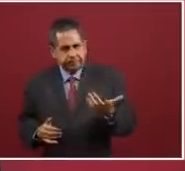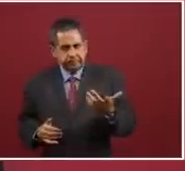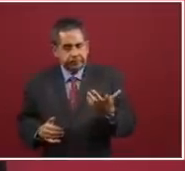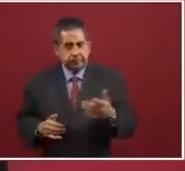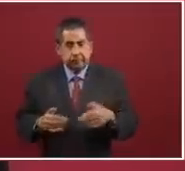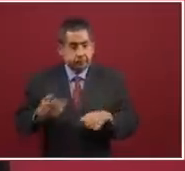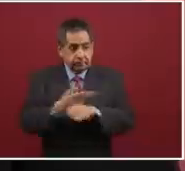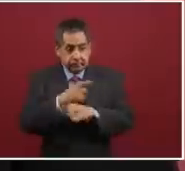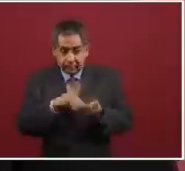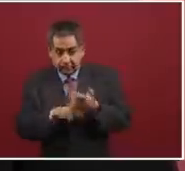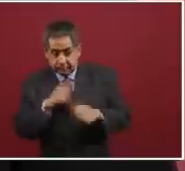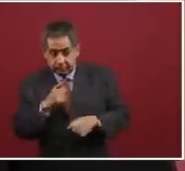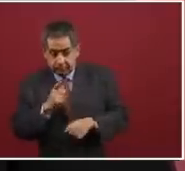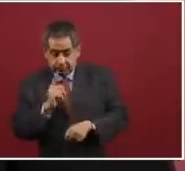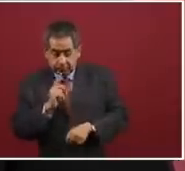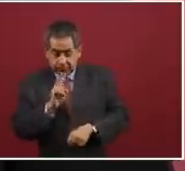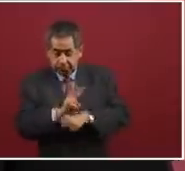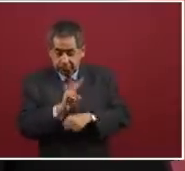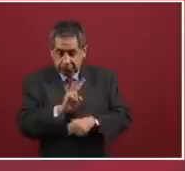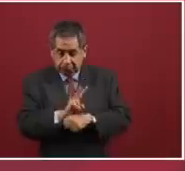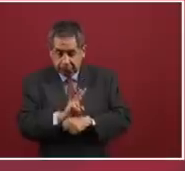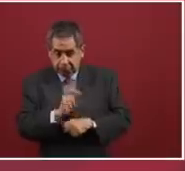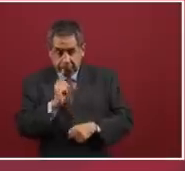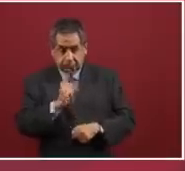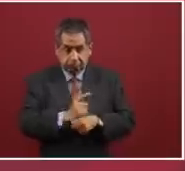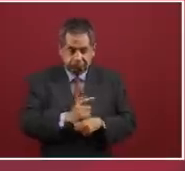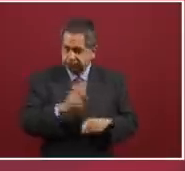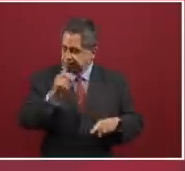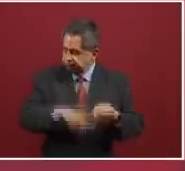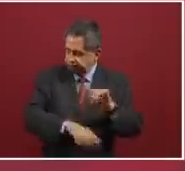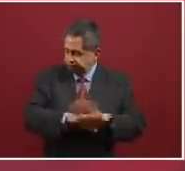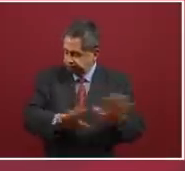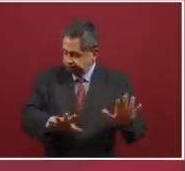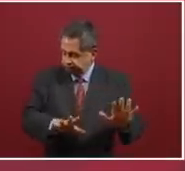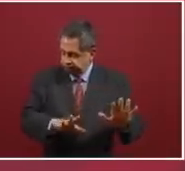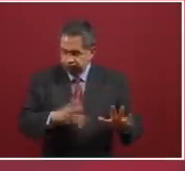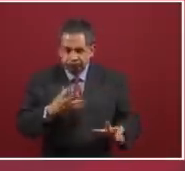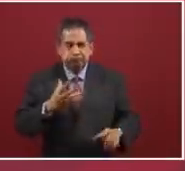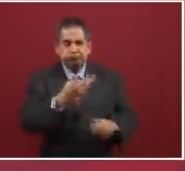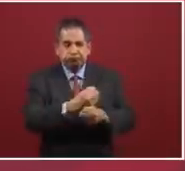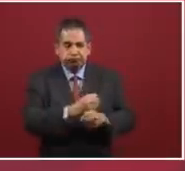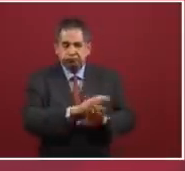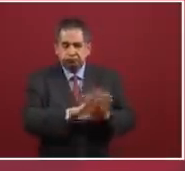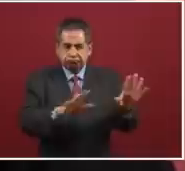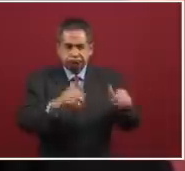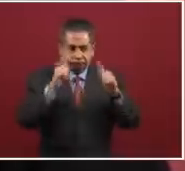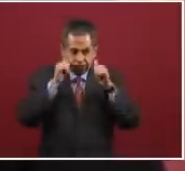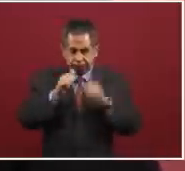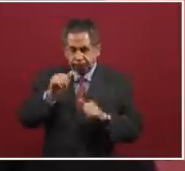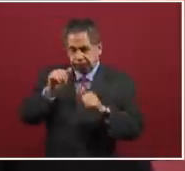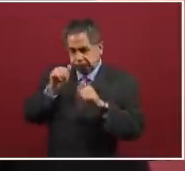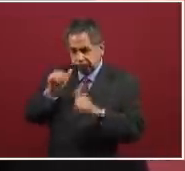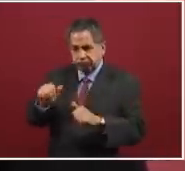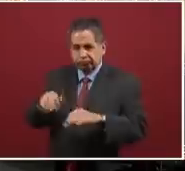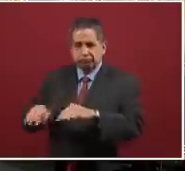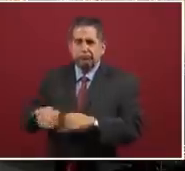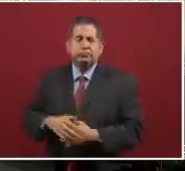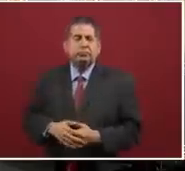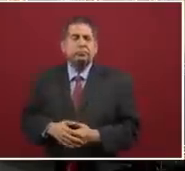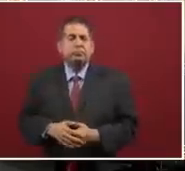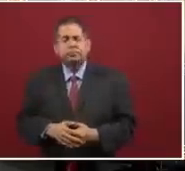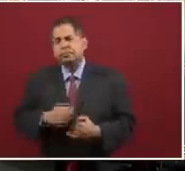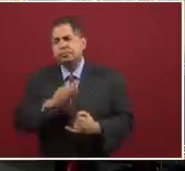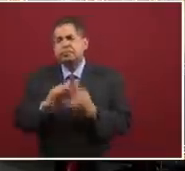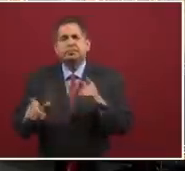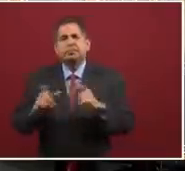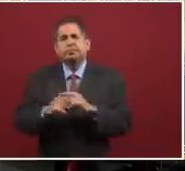eso, estamos pendientes y corregimos. Y siempre va a ser así. Ya para concluir sobre el tema,